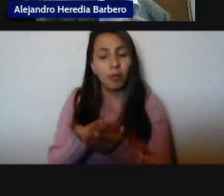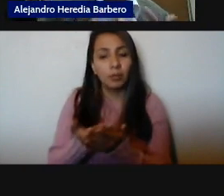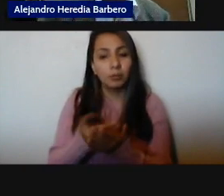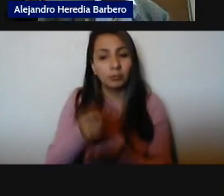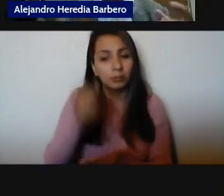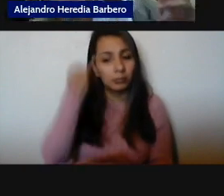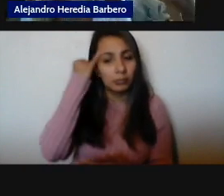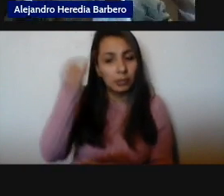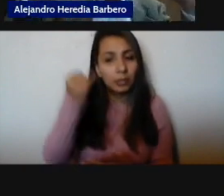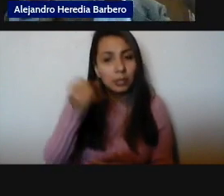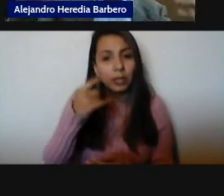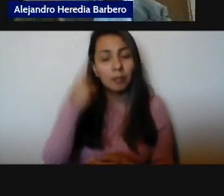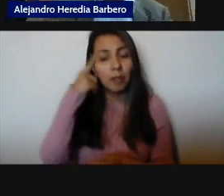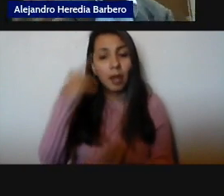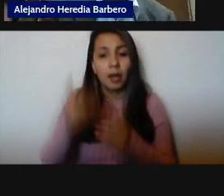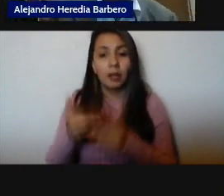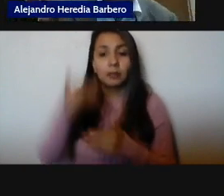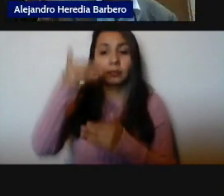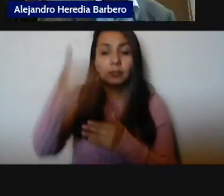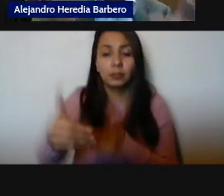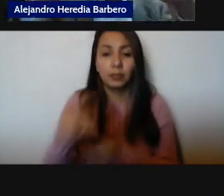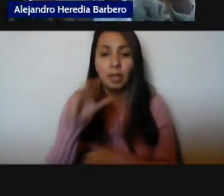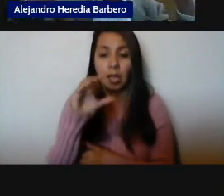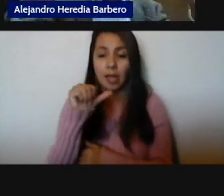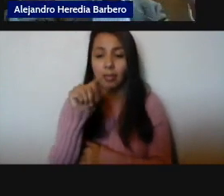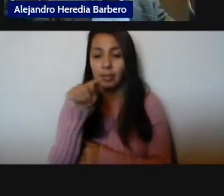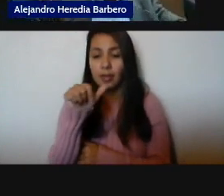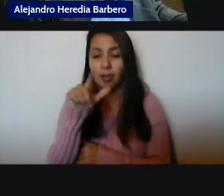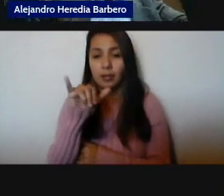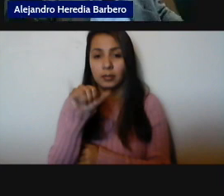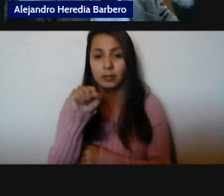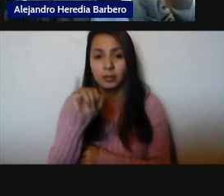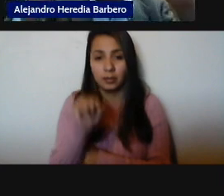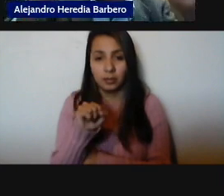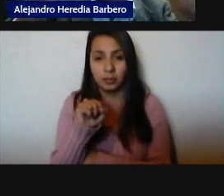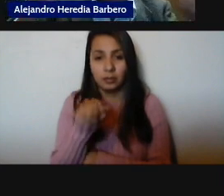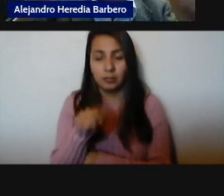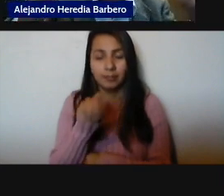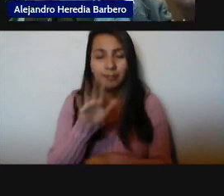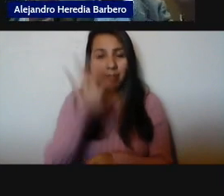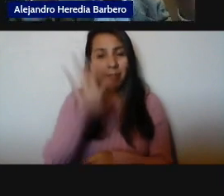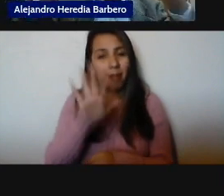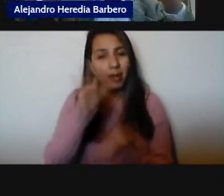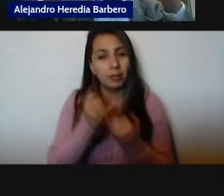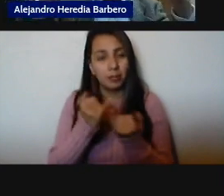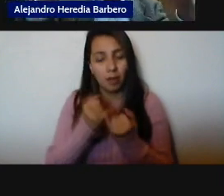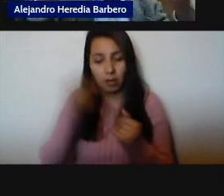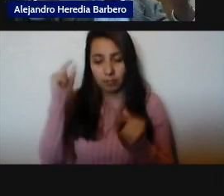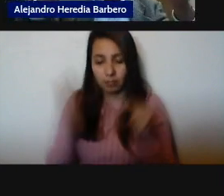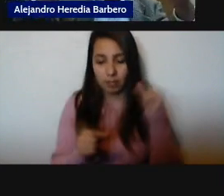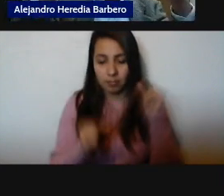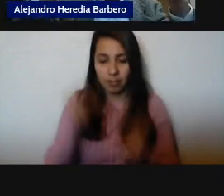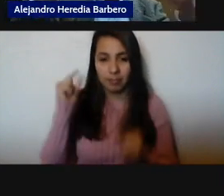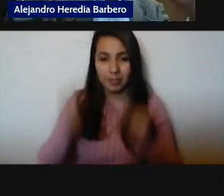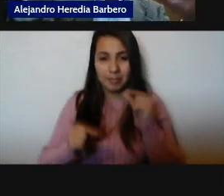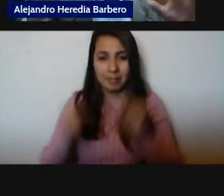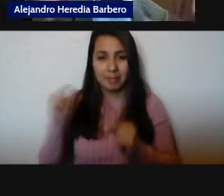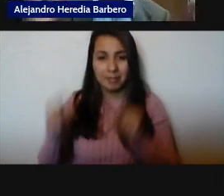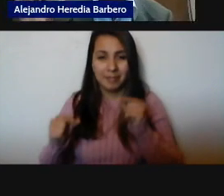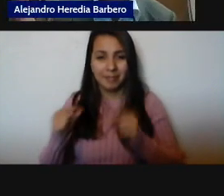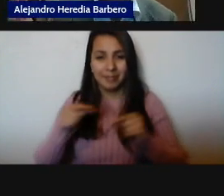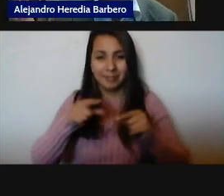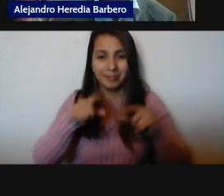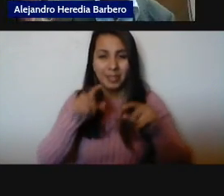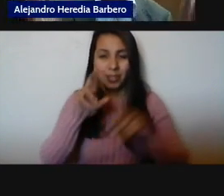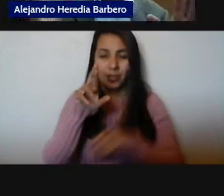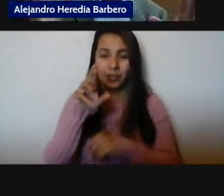como sustento para la posterior catálisis. ¿A qué voy con esto? Tengo la síntesis abiótica de mis piezas de rompecabezas.